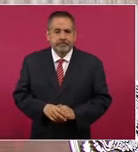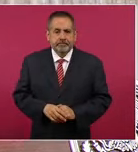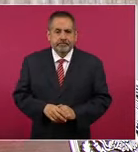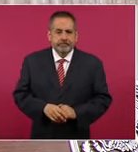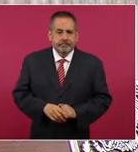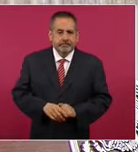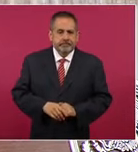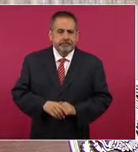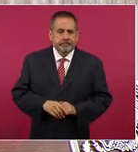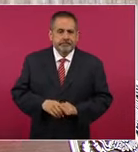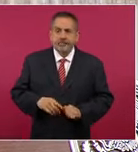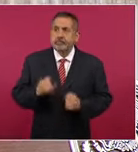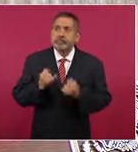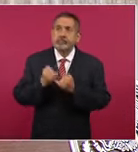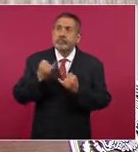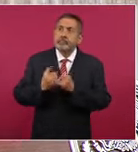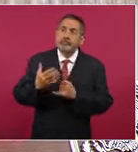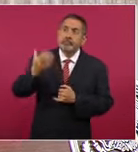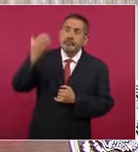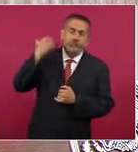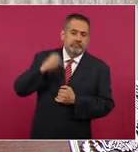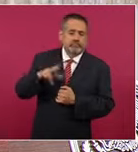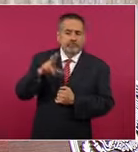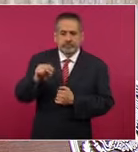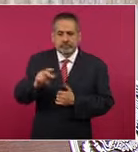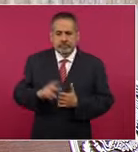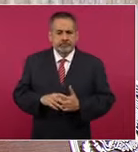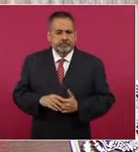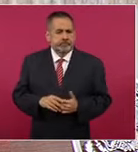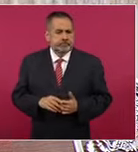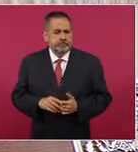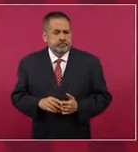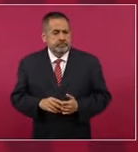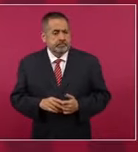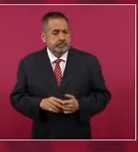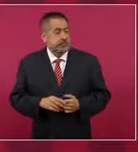Ya no es el tiempo de antes. Convocan